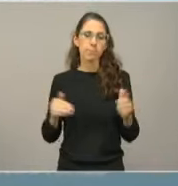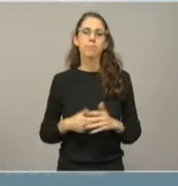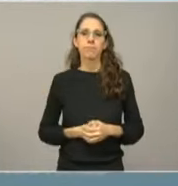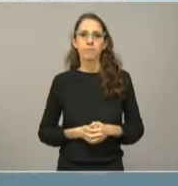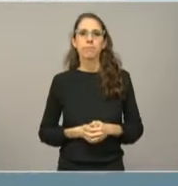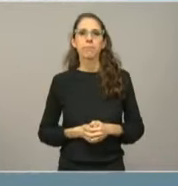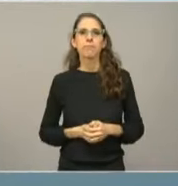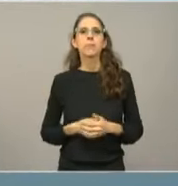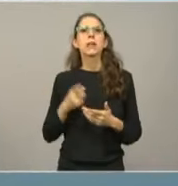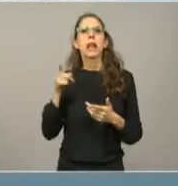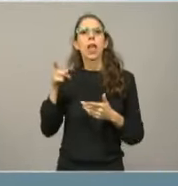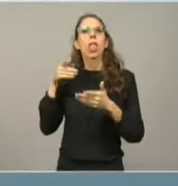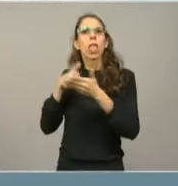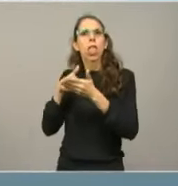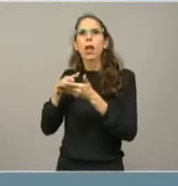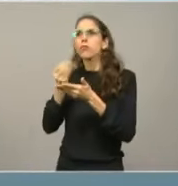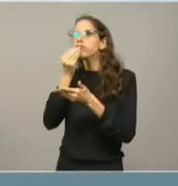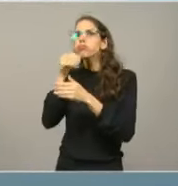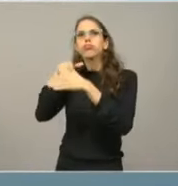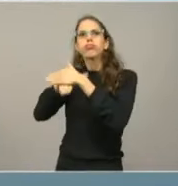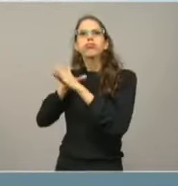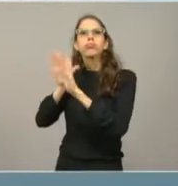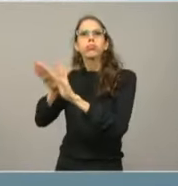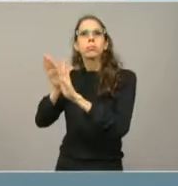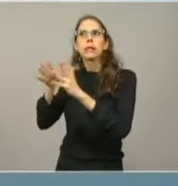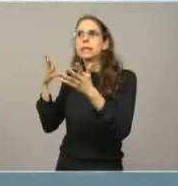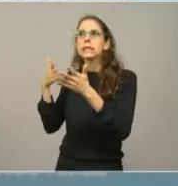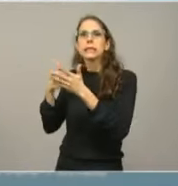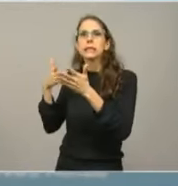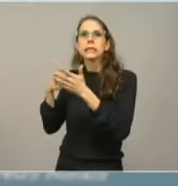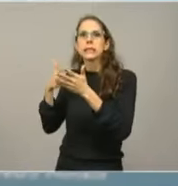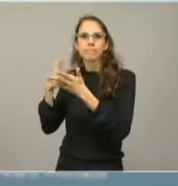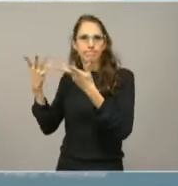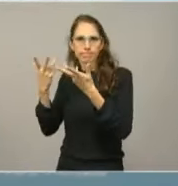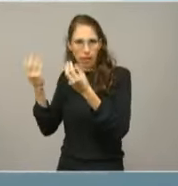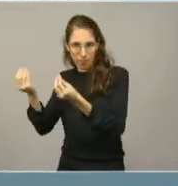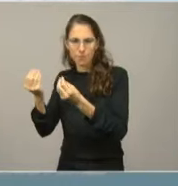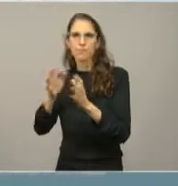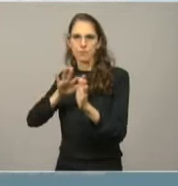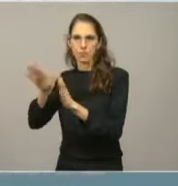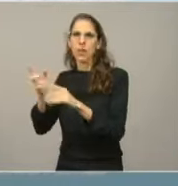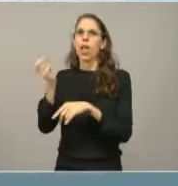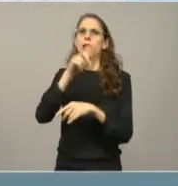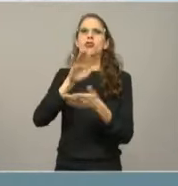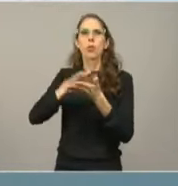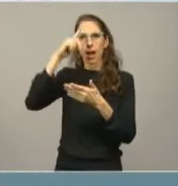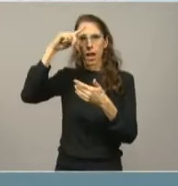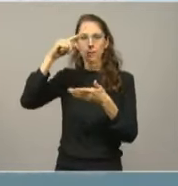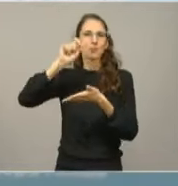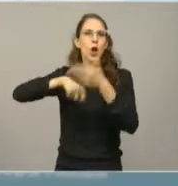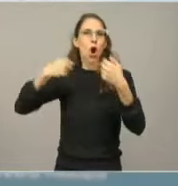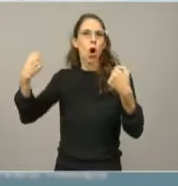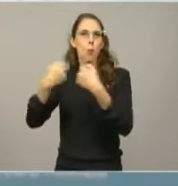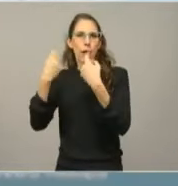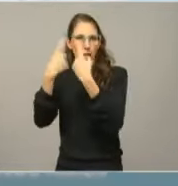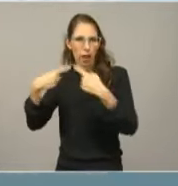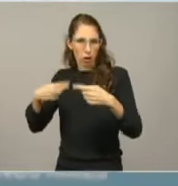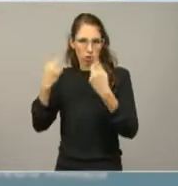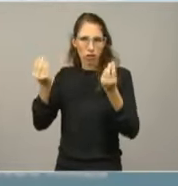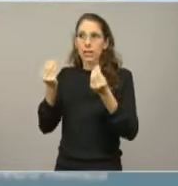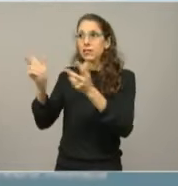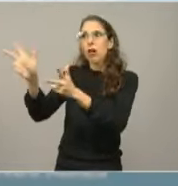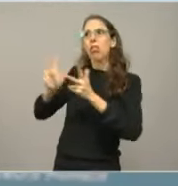en dónde Está trabado Mira Ellos nos proponían e que este alimento se entregara en las